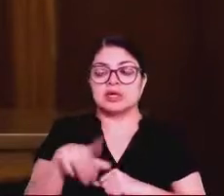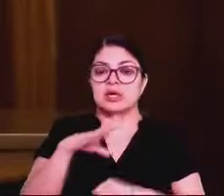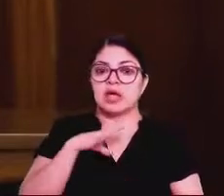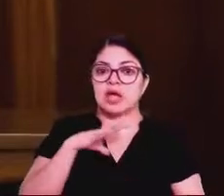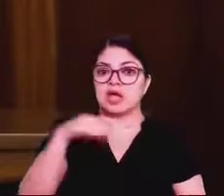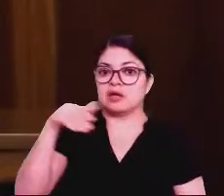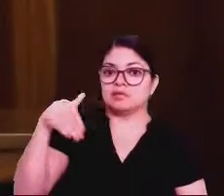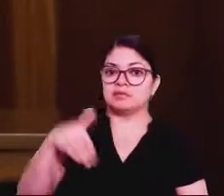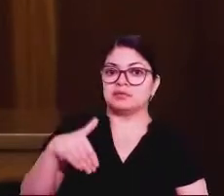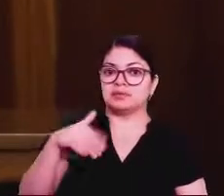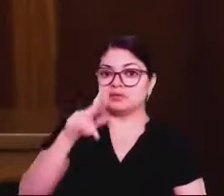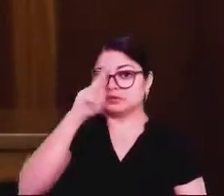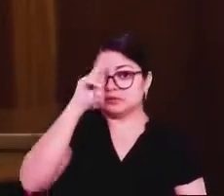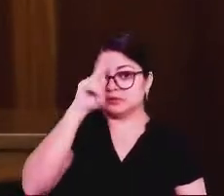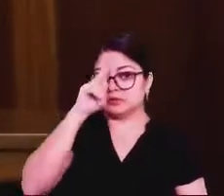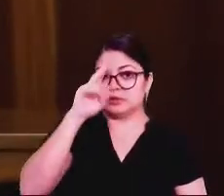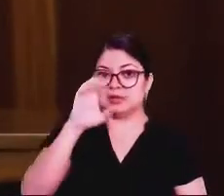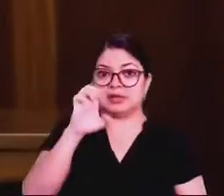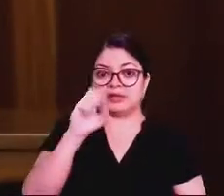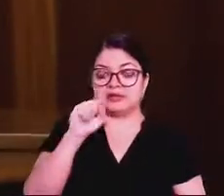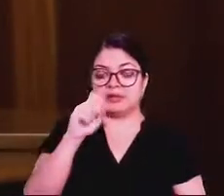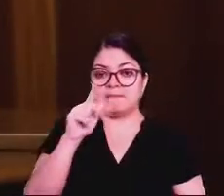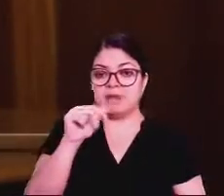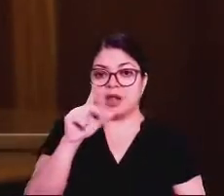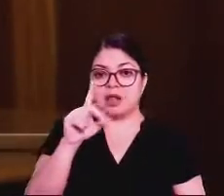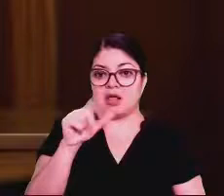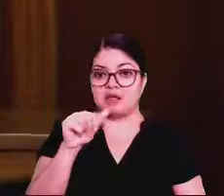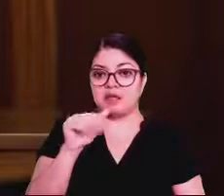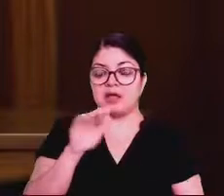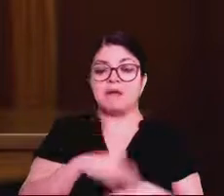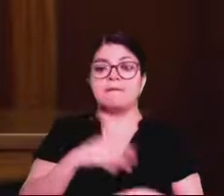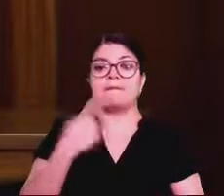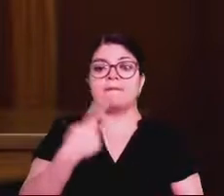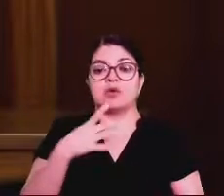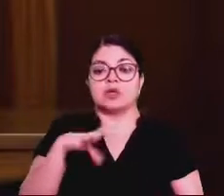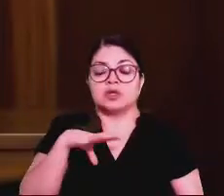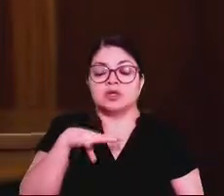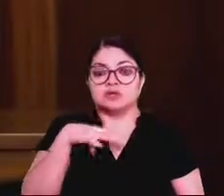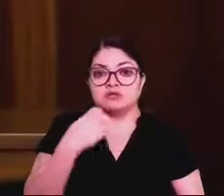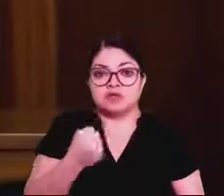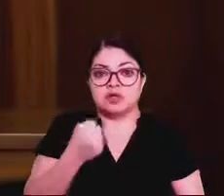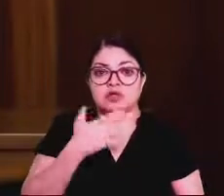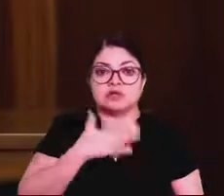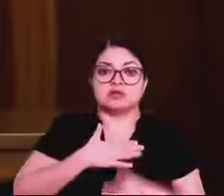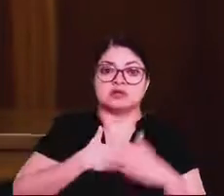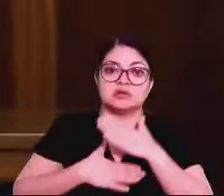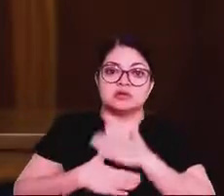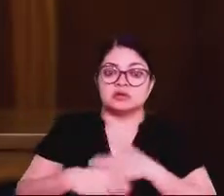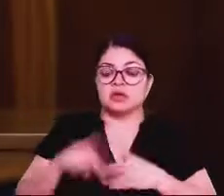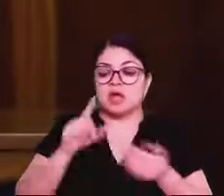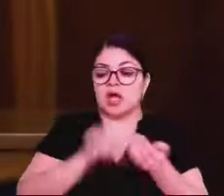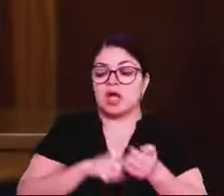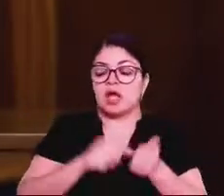lesiones de espalda debido al sobreesfuerzo y a la fatiga muscular.